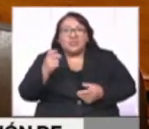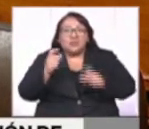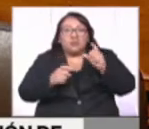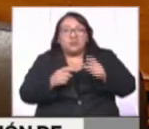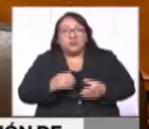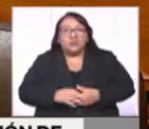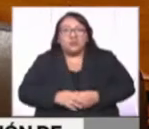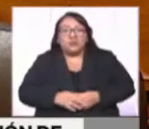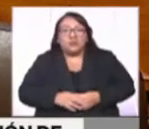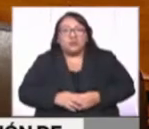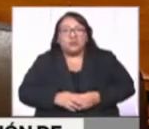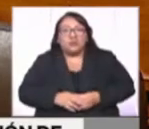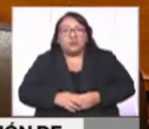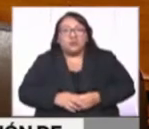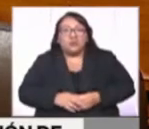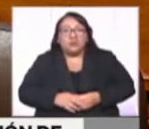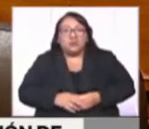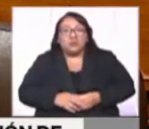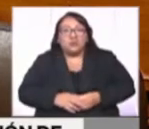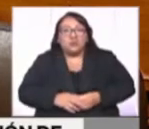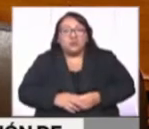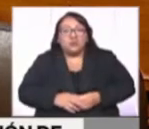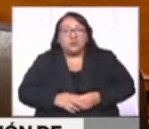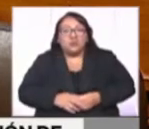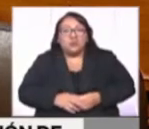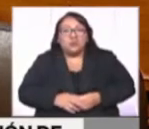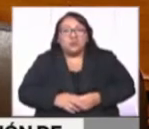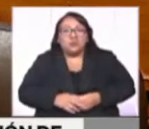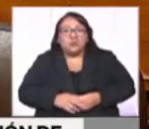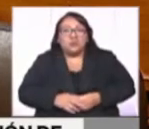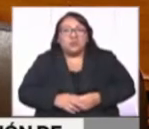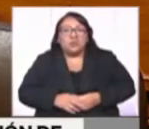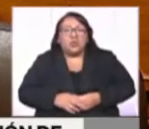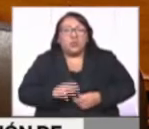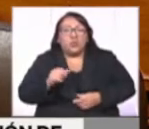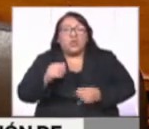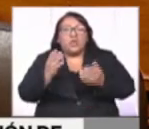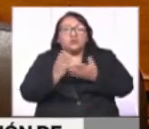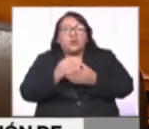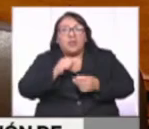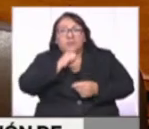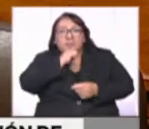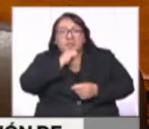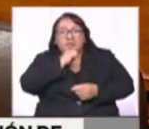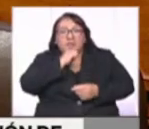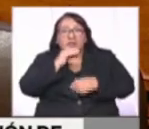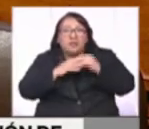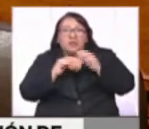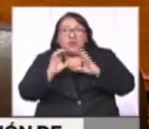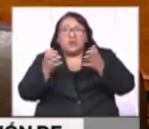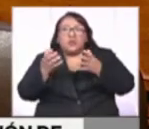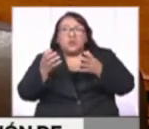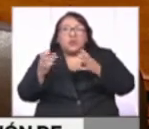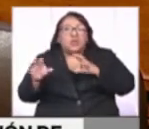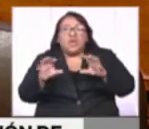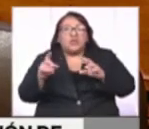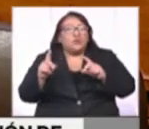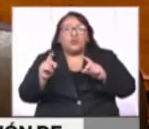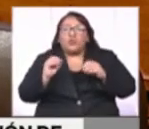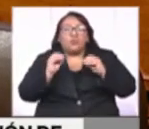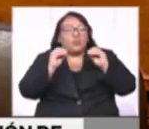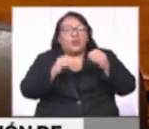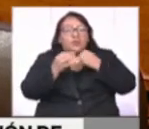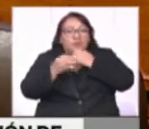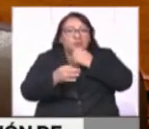postulantes. Actualmente está funcionando una escuela, la escuela vieja, y es una infraestructura la que han construido que no corresponde a